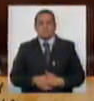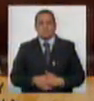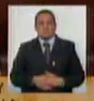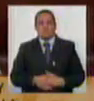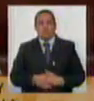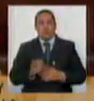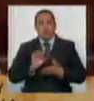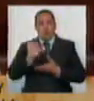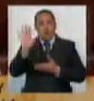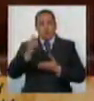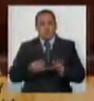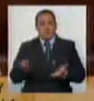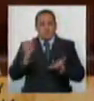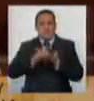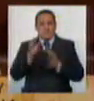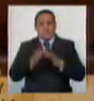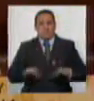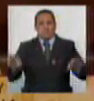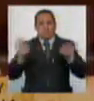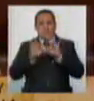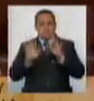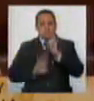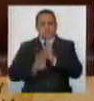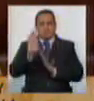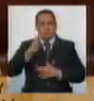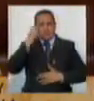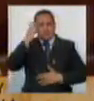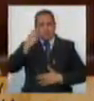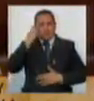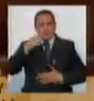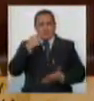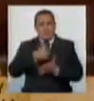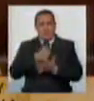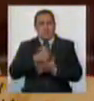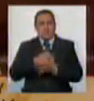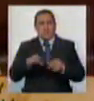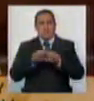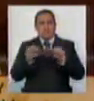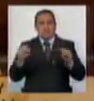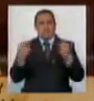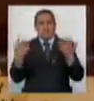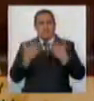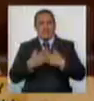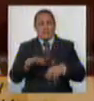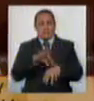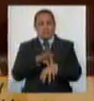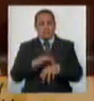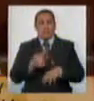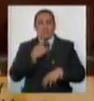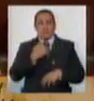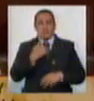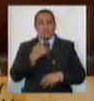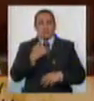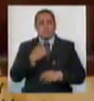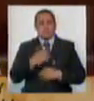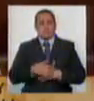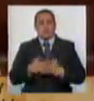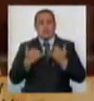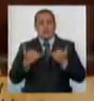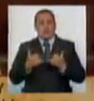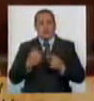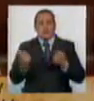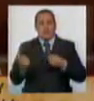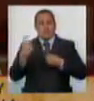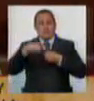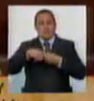El logro más importante de la política de financiamiento del Sistema Integral de Salud ha sido la